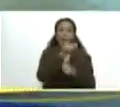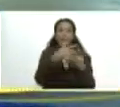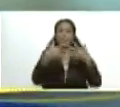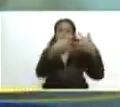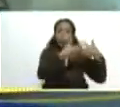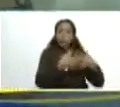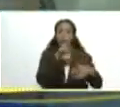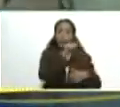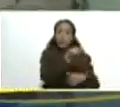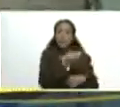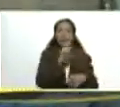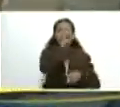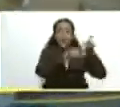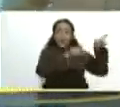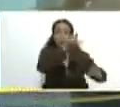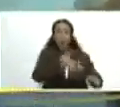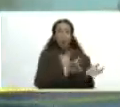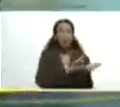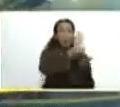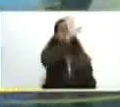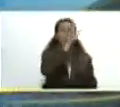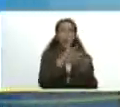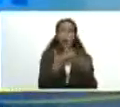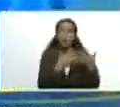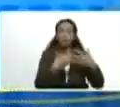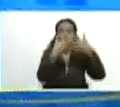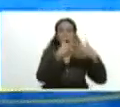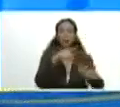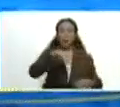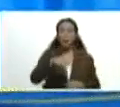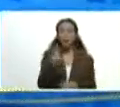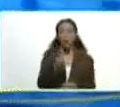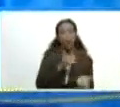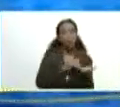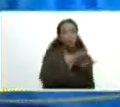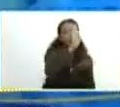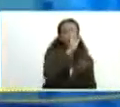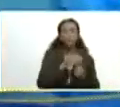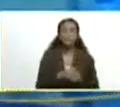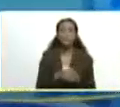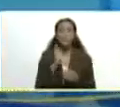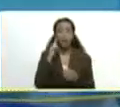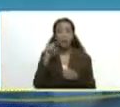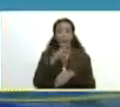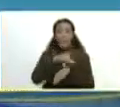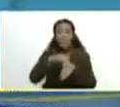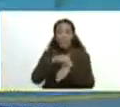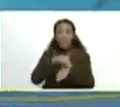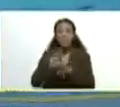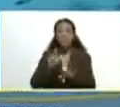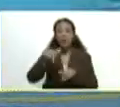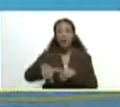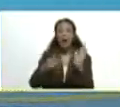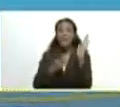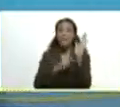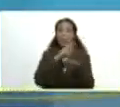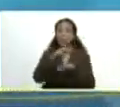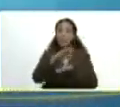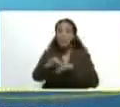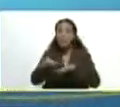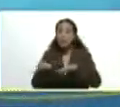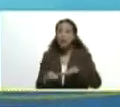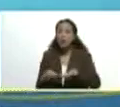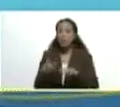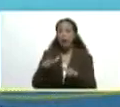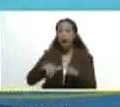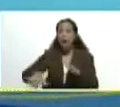afuera, fuera esos yanquis de aquí de Venezuela. Y, presidente, y le voy a recalcar que el municipio de San Juan de Capistrano es la puerta del oriente del